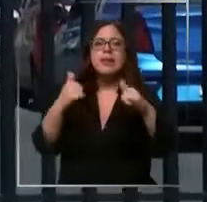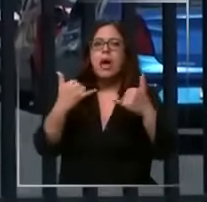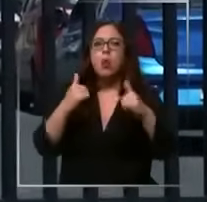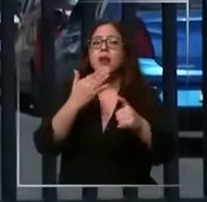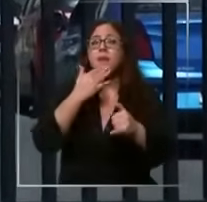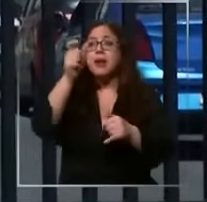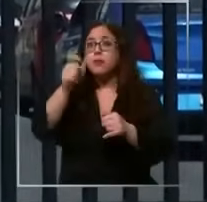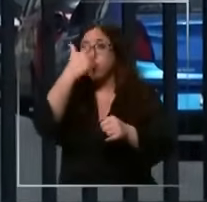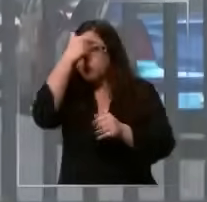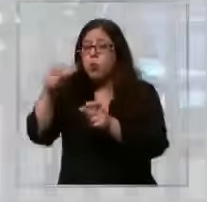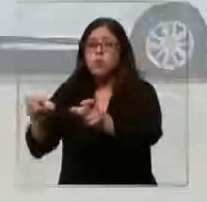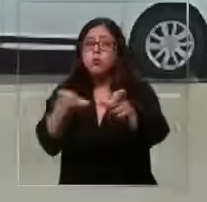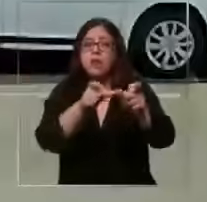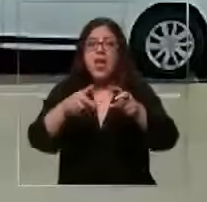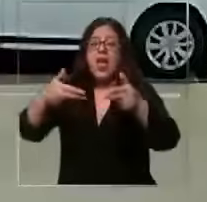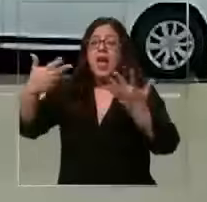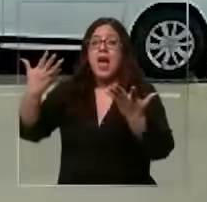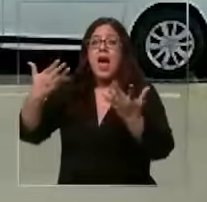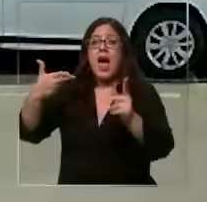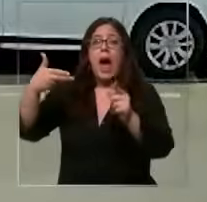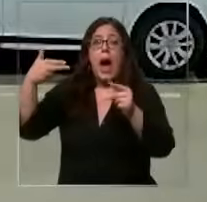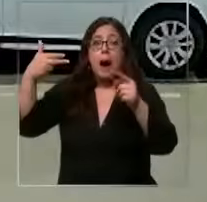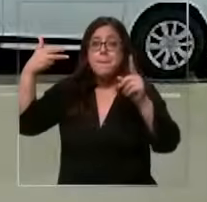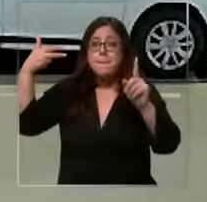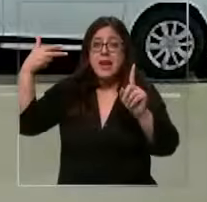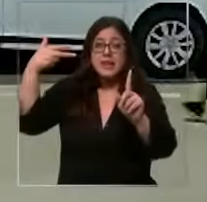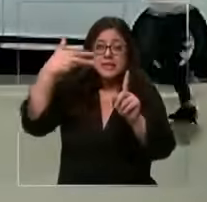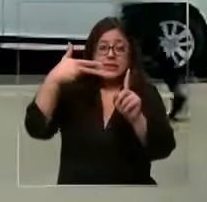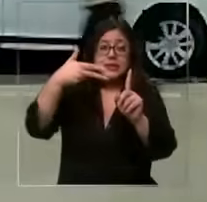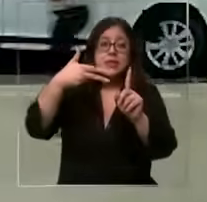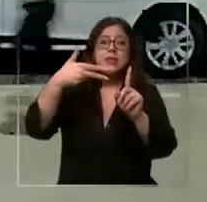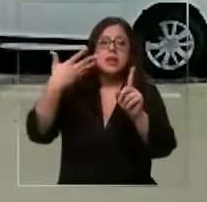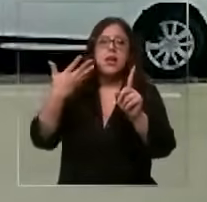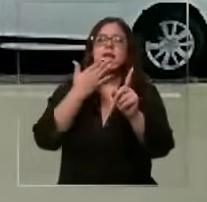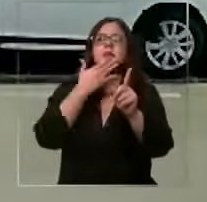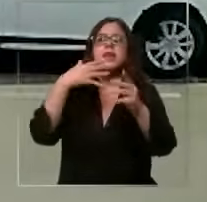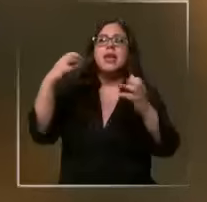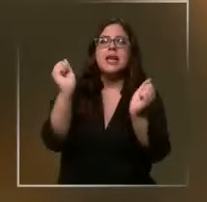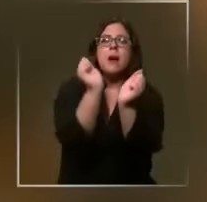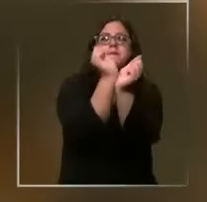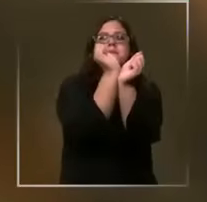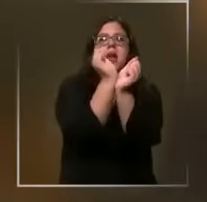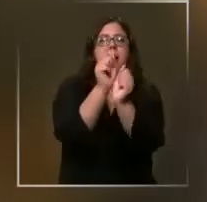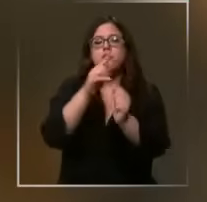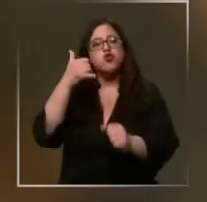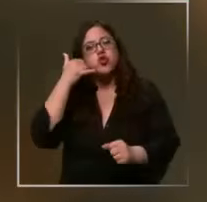conserje, además de amenazarlo, con un arma lo amarraron imposibilitando que él llamara a la policía.